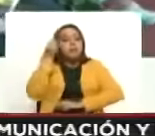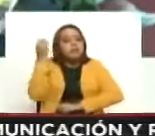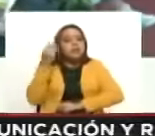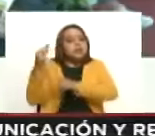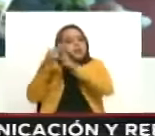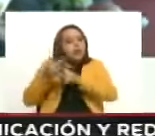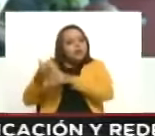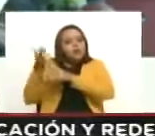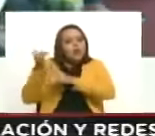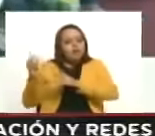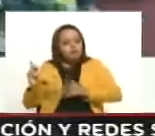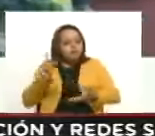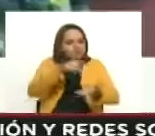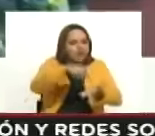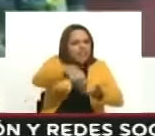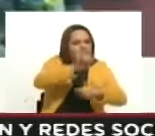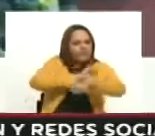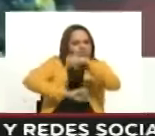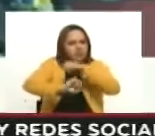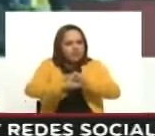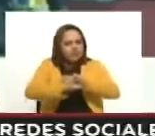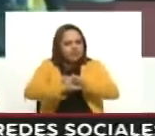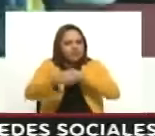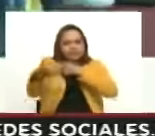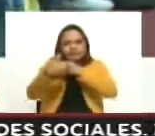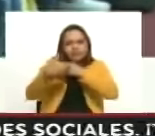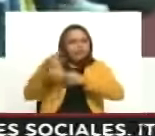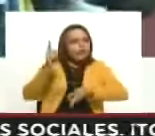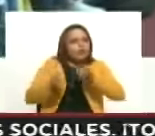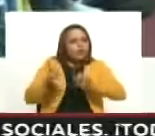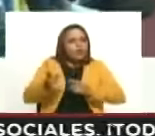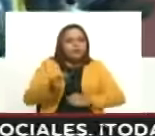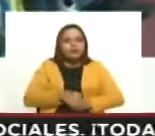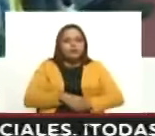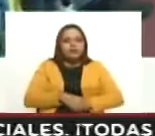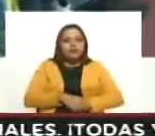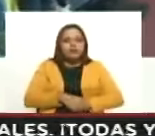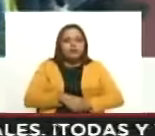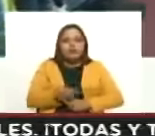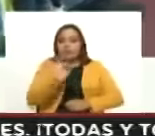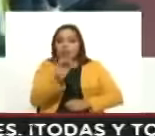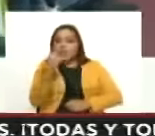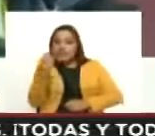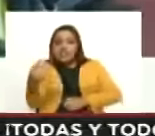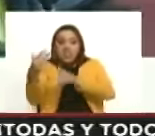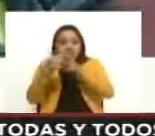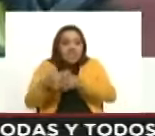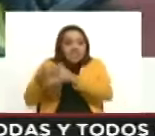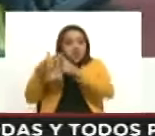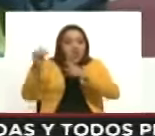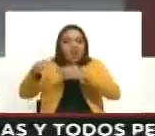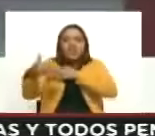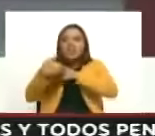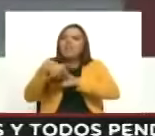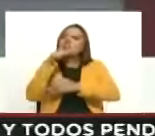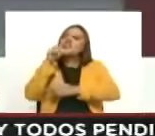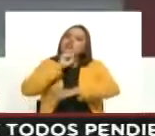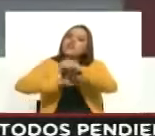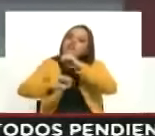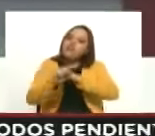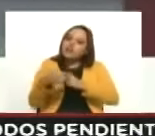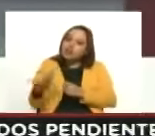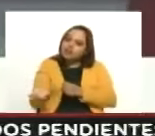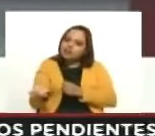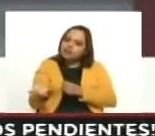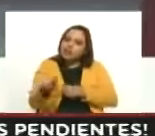va a venir a defender si nos ataca a alguien. Lo que es que en ninguna parte dice si es Estados Unidos el que nos ataca, quien nos defiende. Por